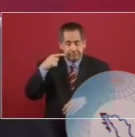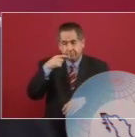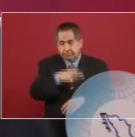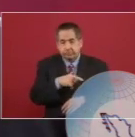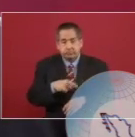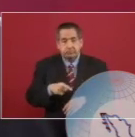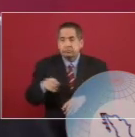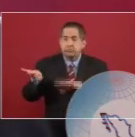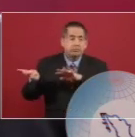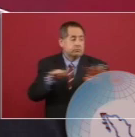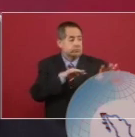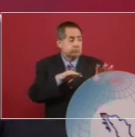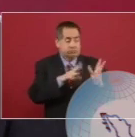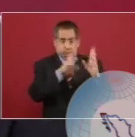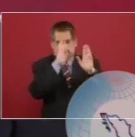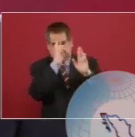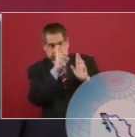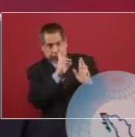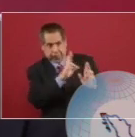su respetabilidad.